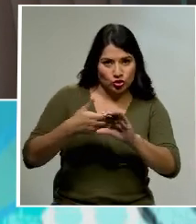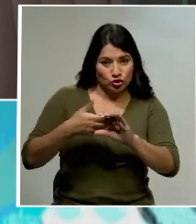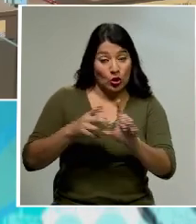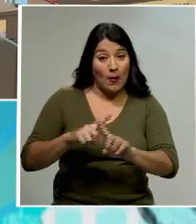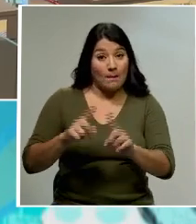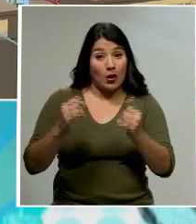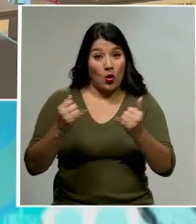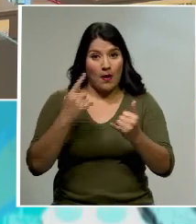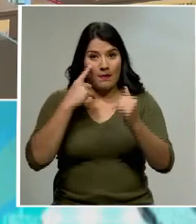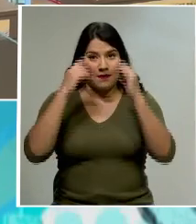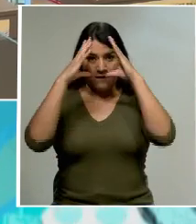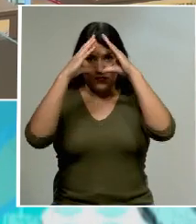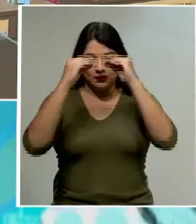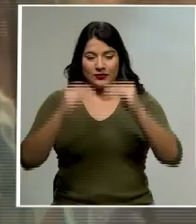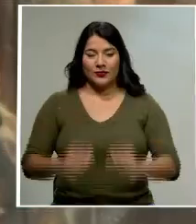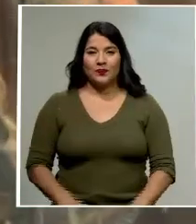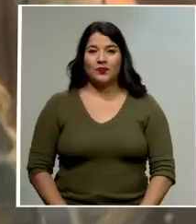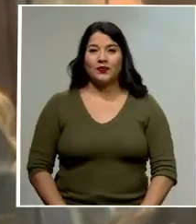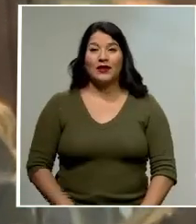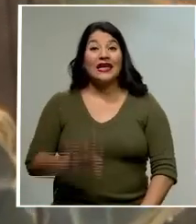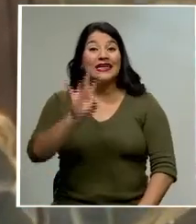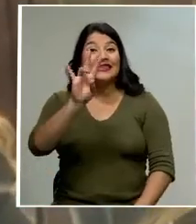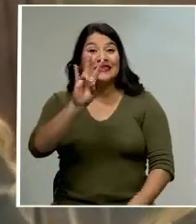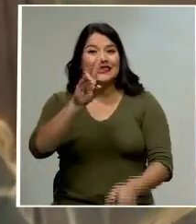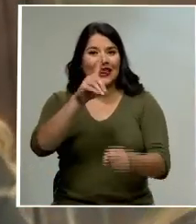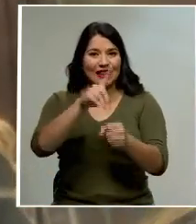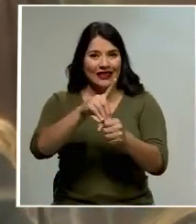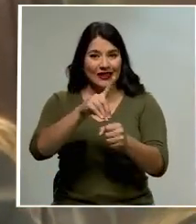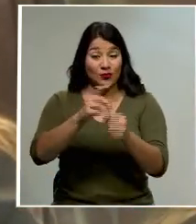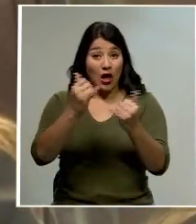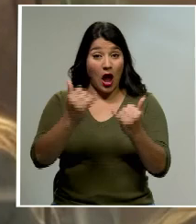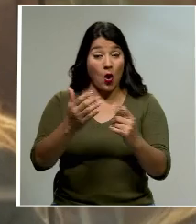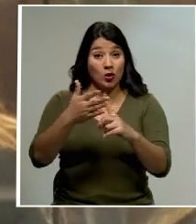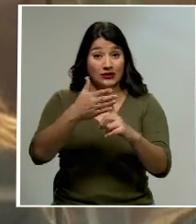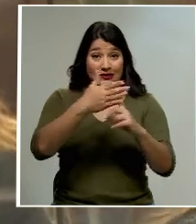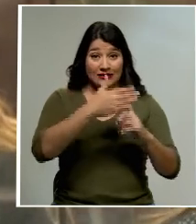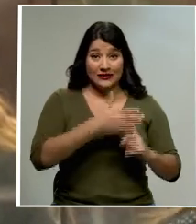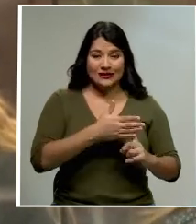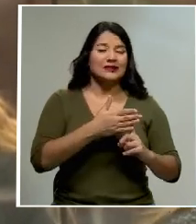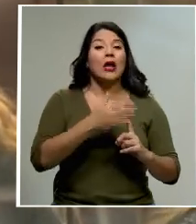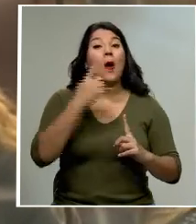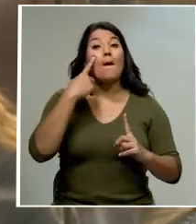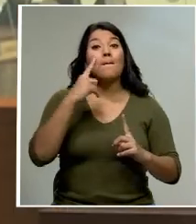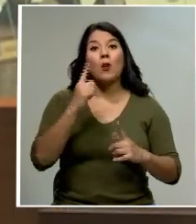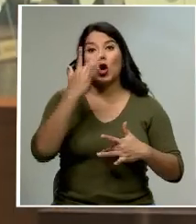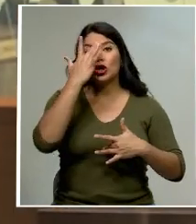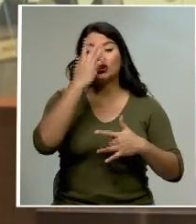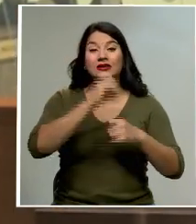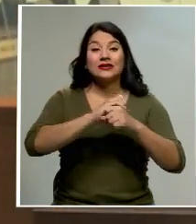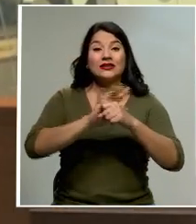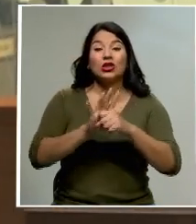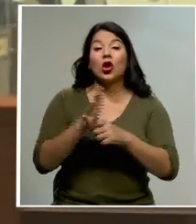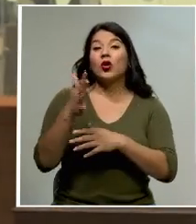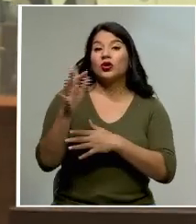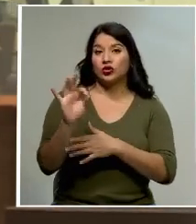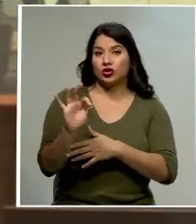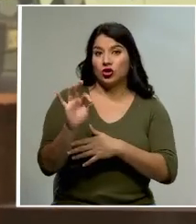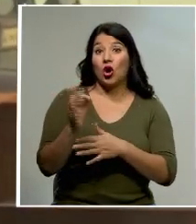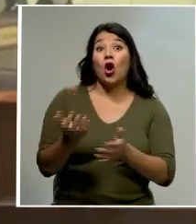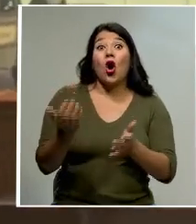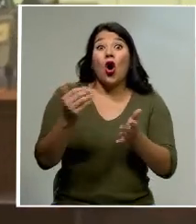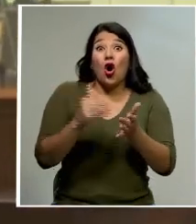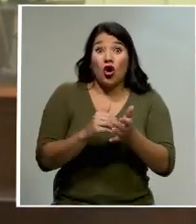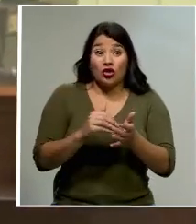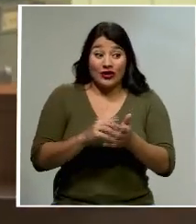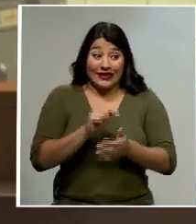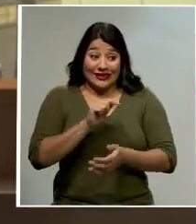información. Los 7 diputados que se mantienen aislados en este momento por culpa de la COVID-19 vuelven a generar